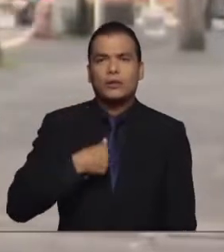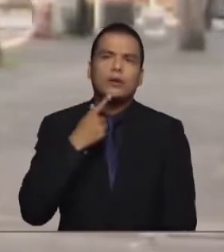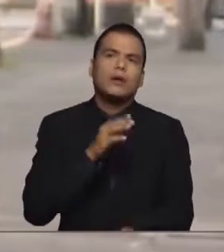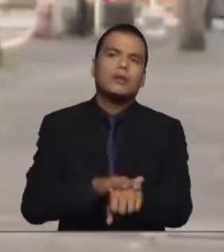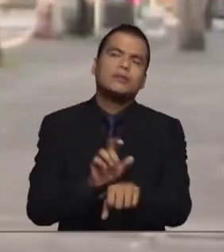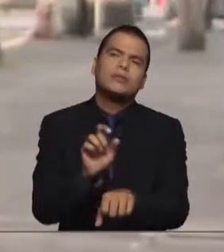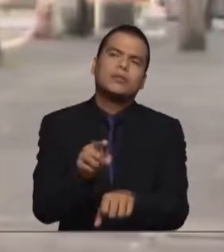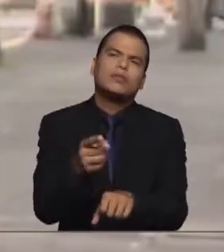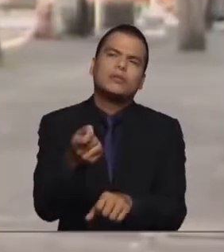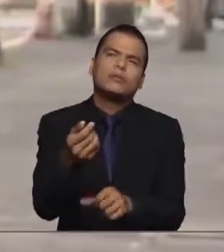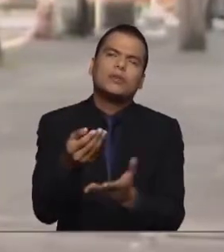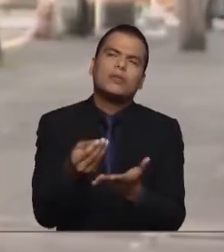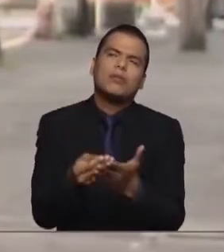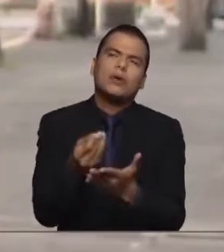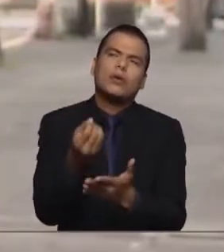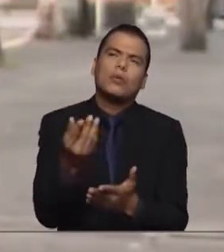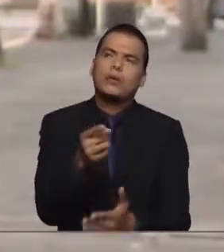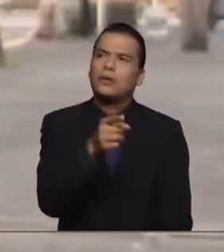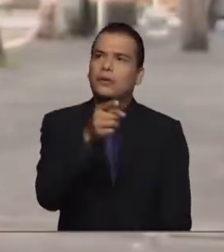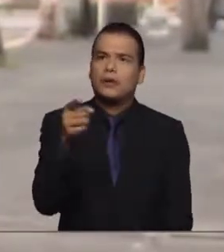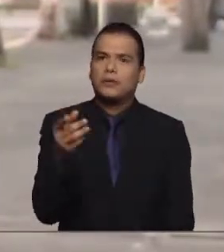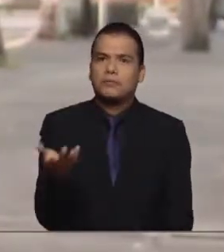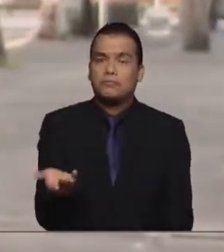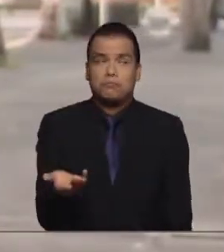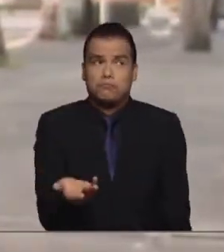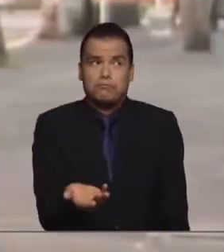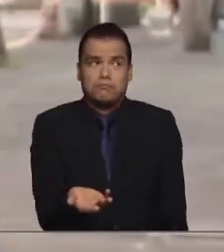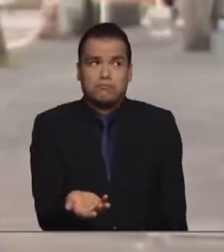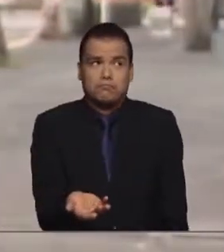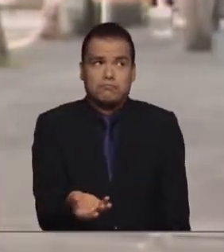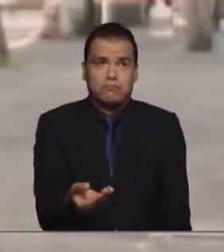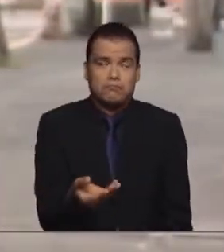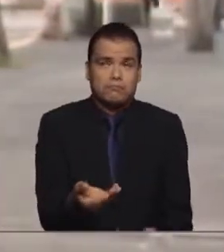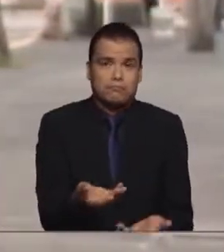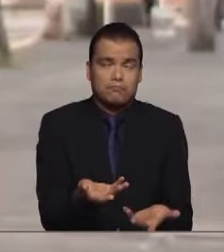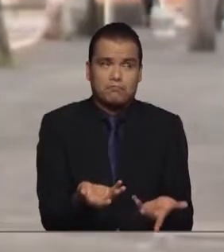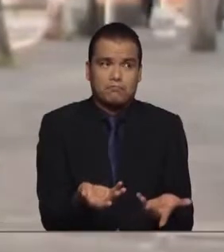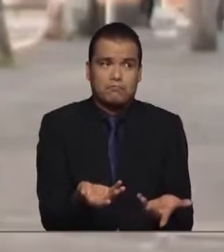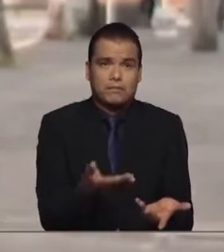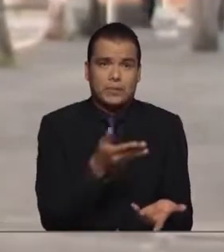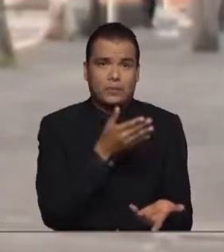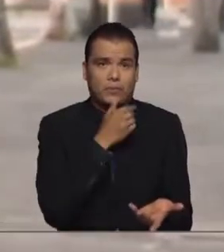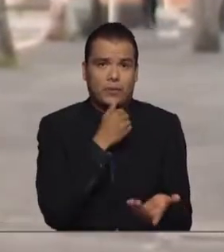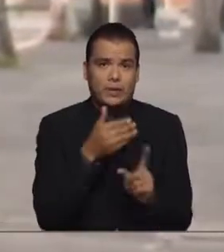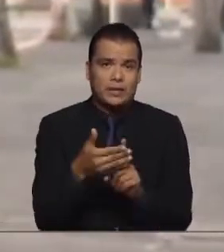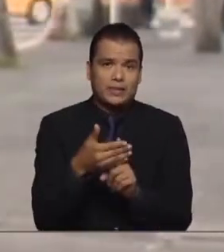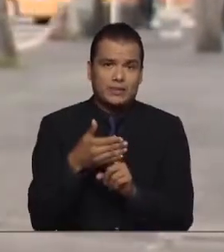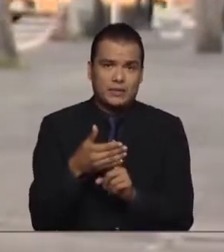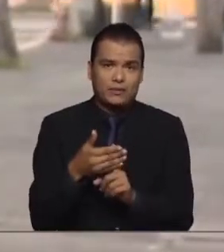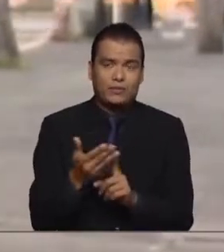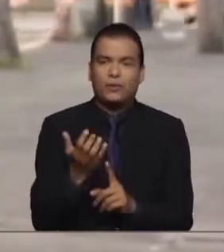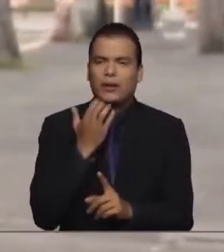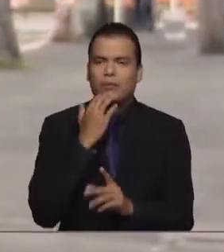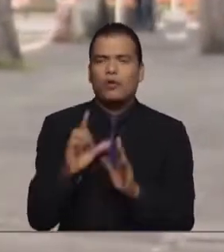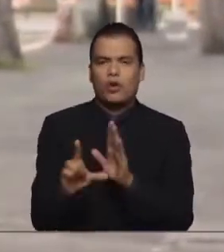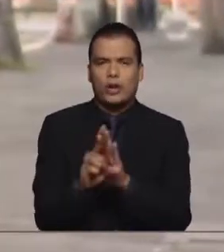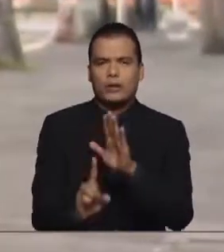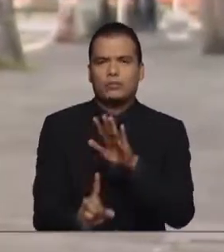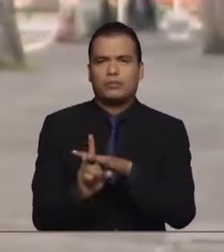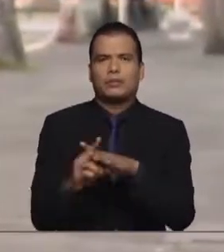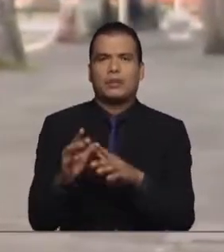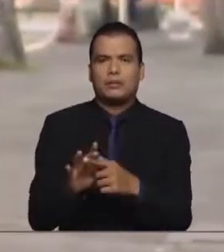este producto, esta póliza, no existe. Es decir, si la ley entra en vigencia, lo primero que deben hacer las aseguradoras